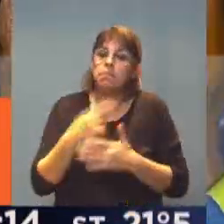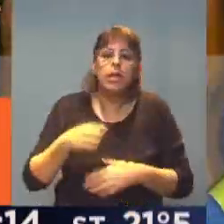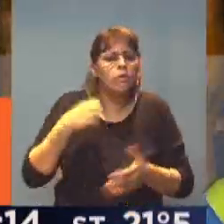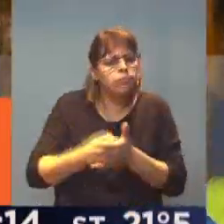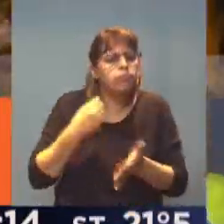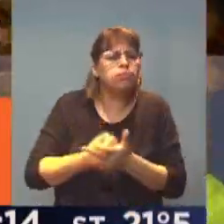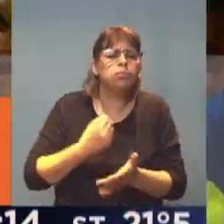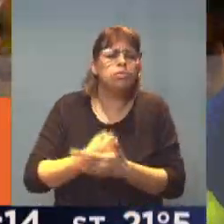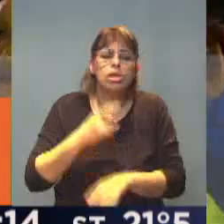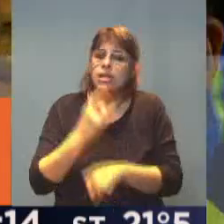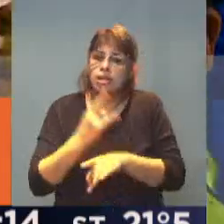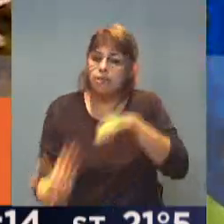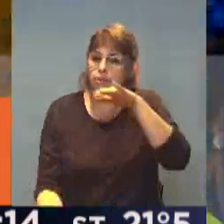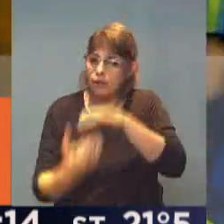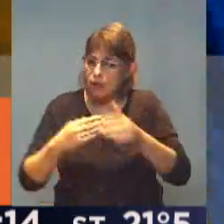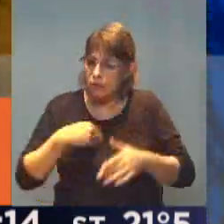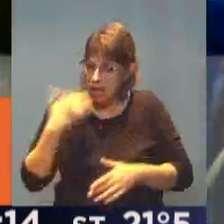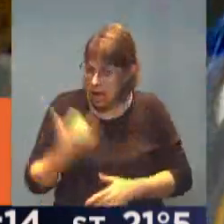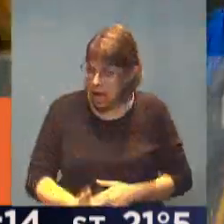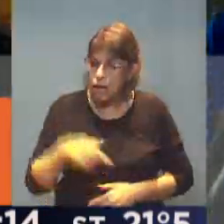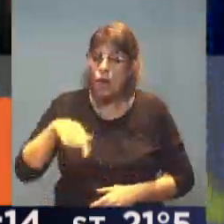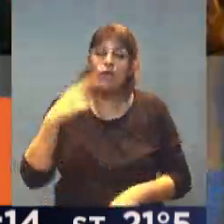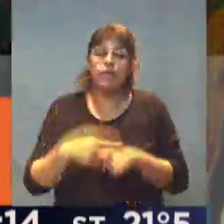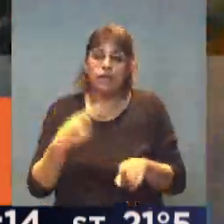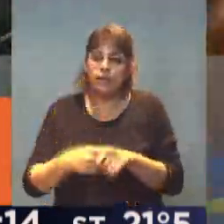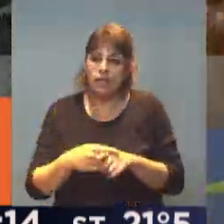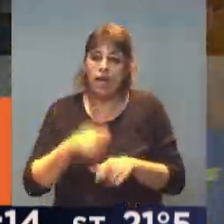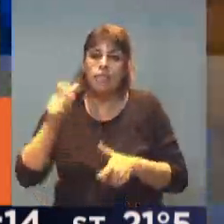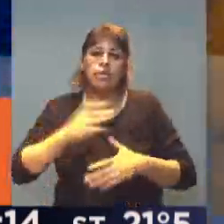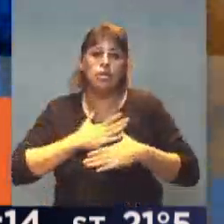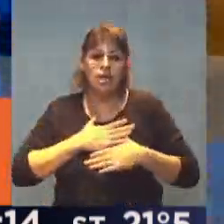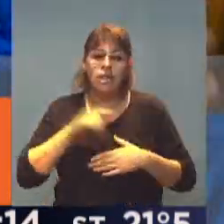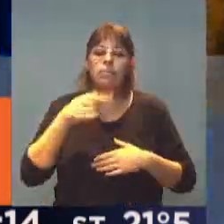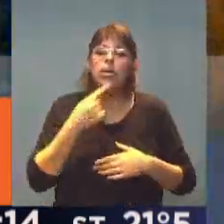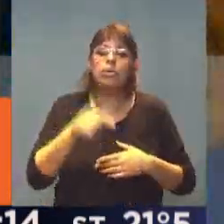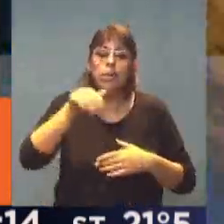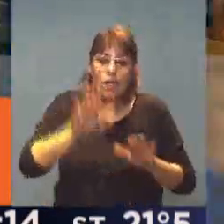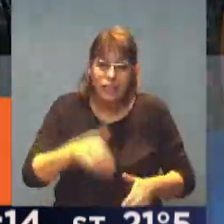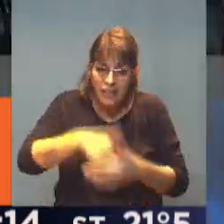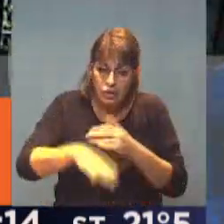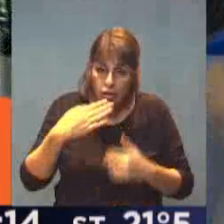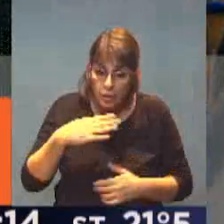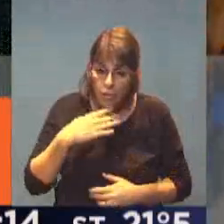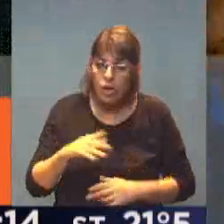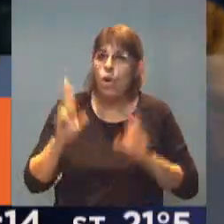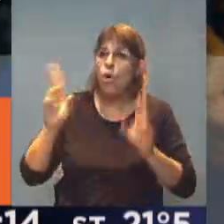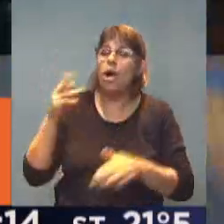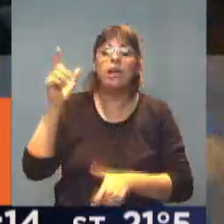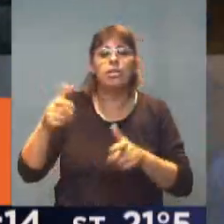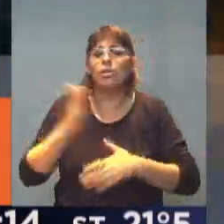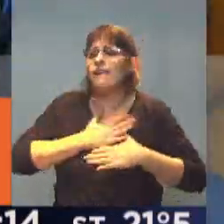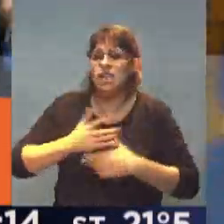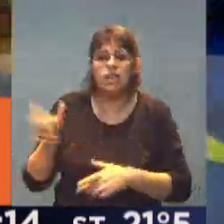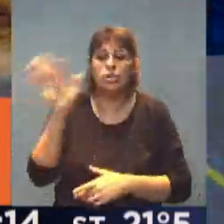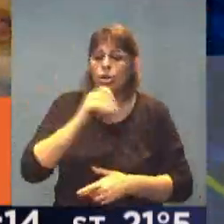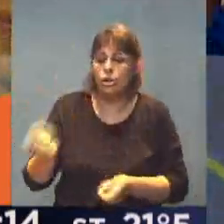siempre estuvimos primero, no perdimos la fe y hoy acá estamos festejando. ¿Sentís el cariño de la gente? ¿Te quedás? Ojalá, el cariño de la gente siempre está, me lo demuestra